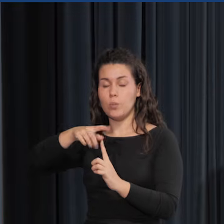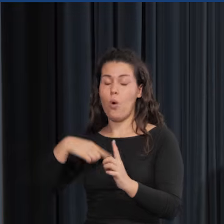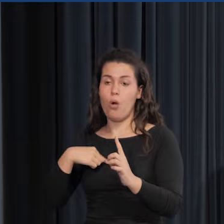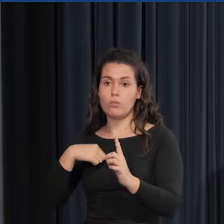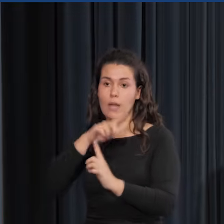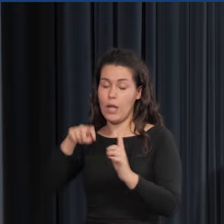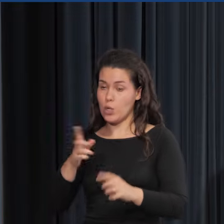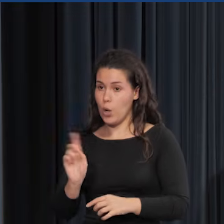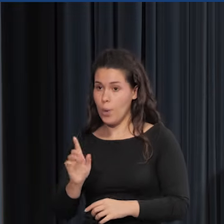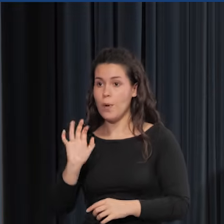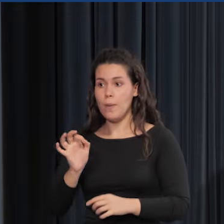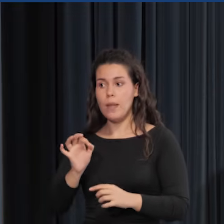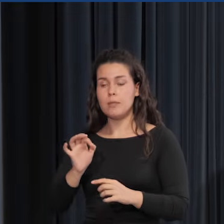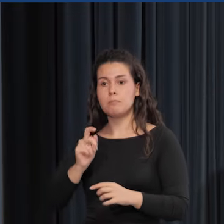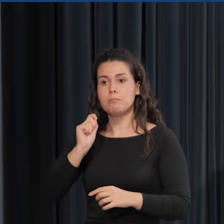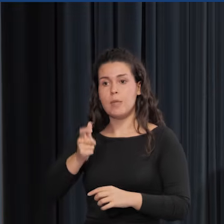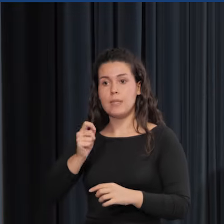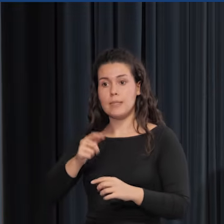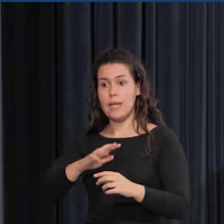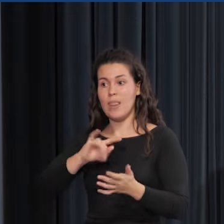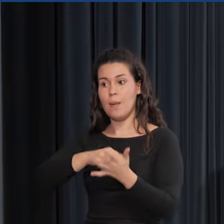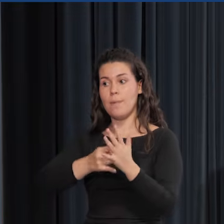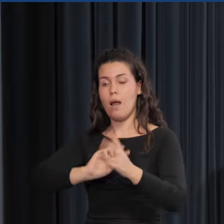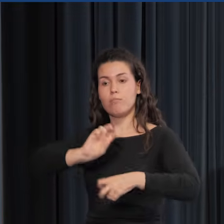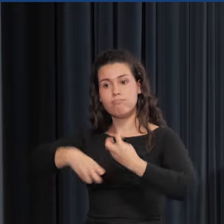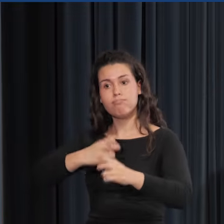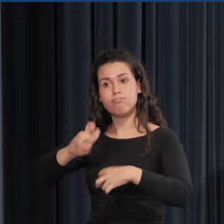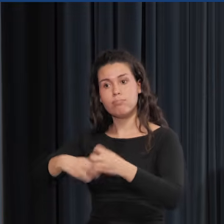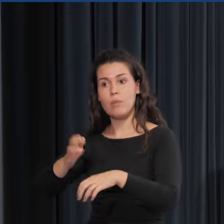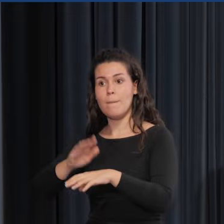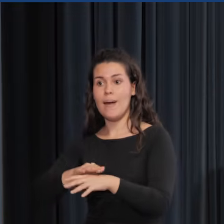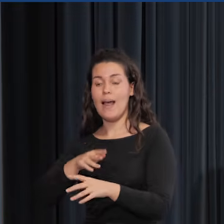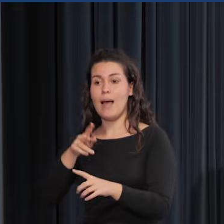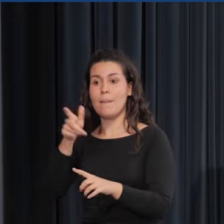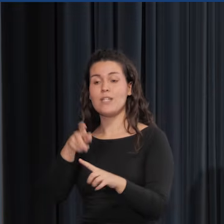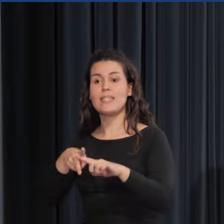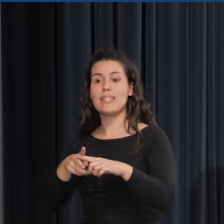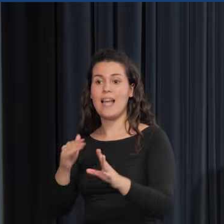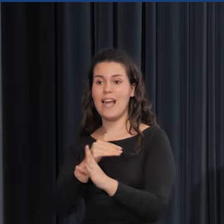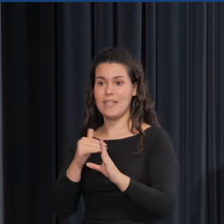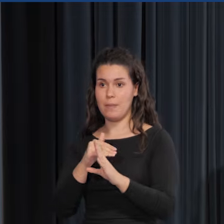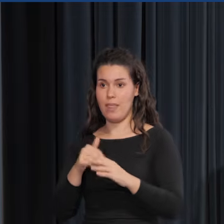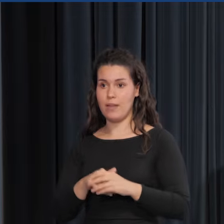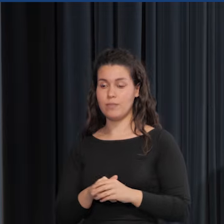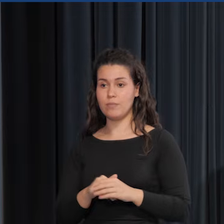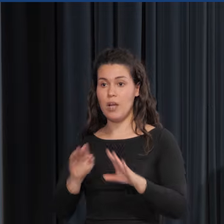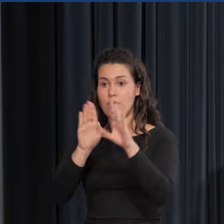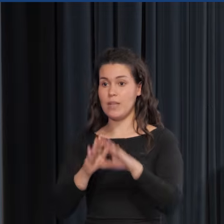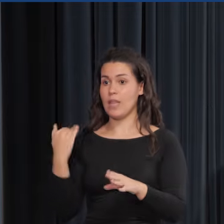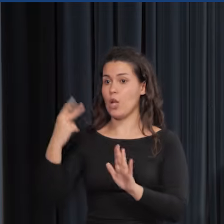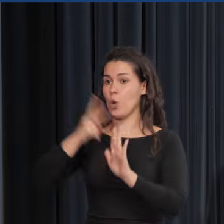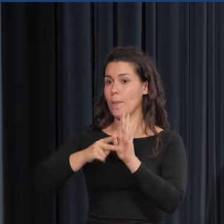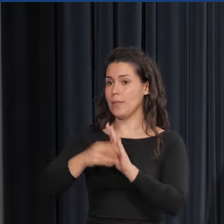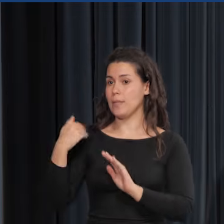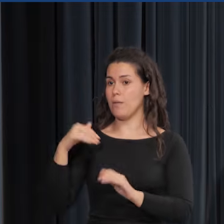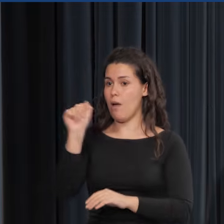pero sí que periódicamente esos planes se iban actualizando. Para los técnicos intermedios se estaban regulando por una normativa del año 2001 a